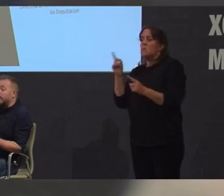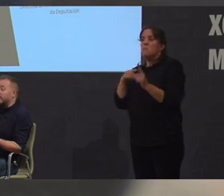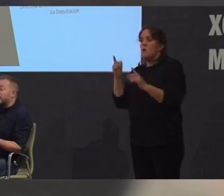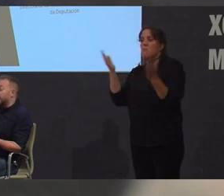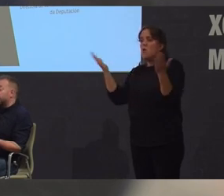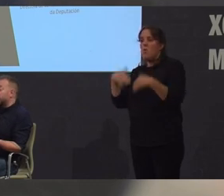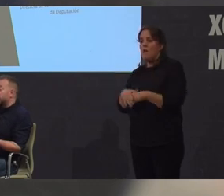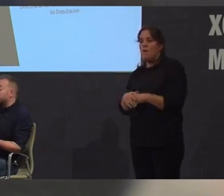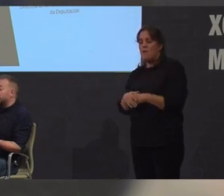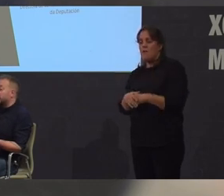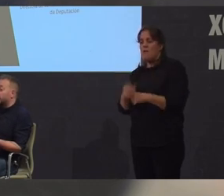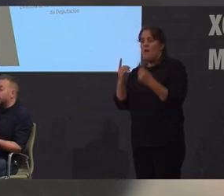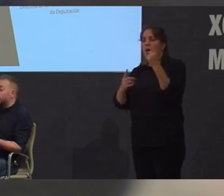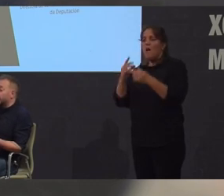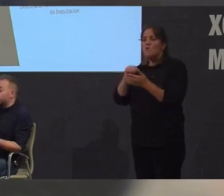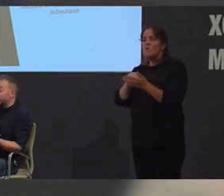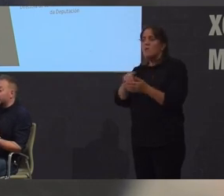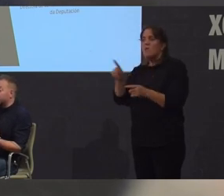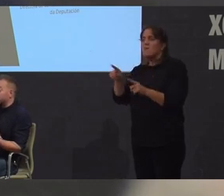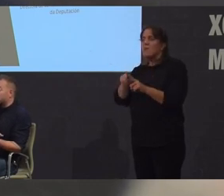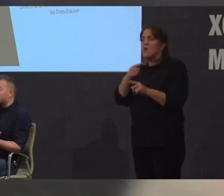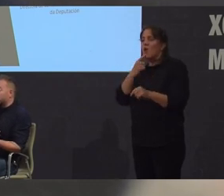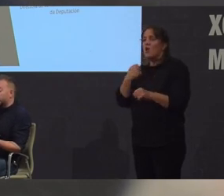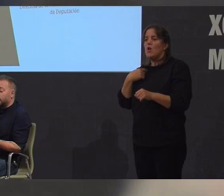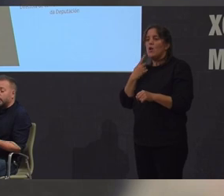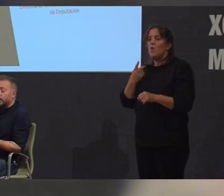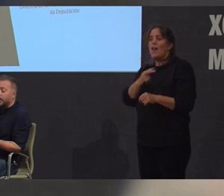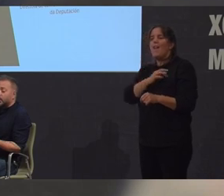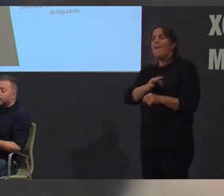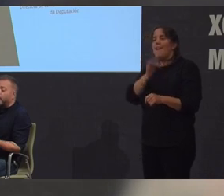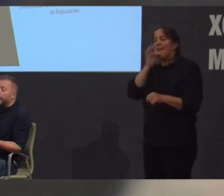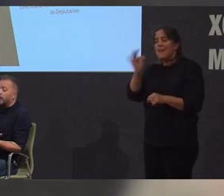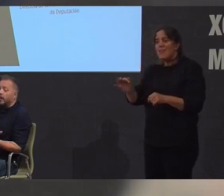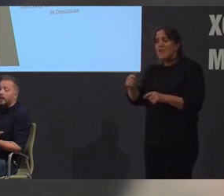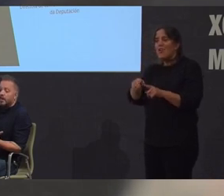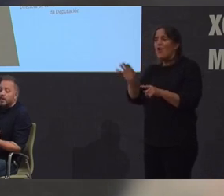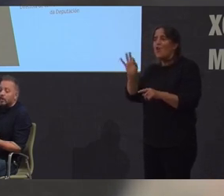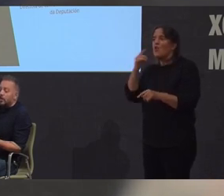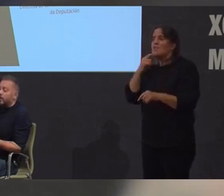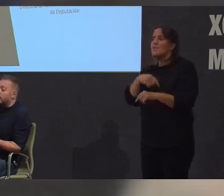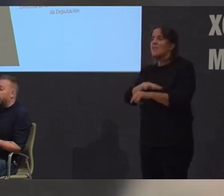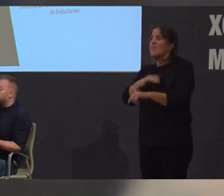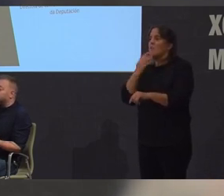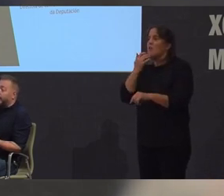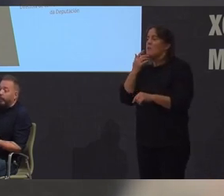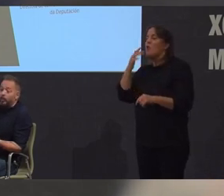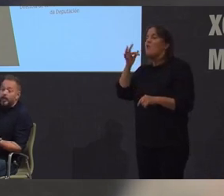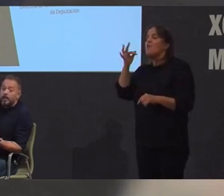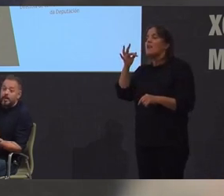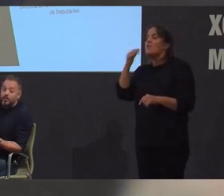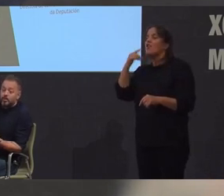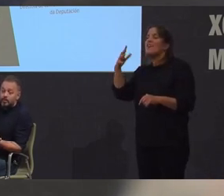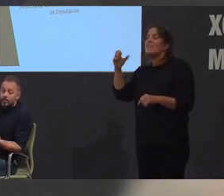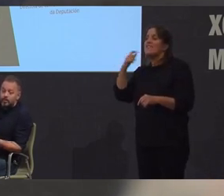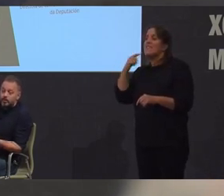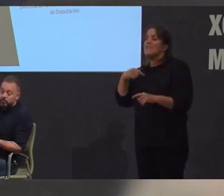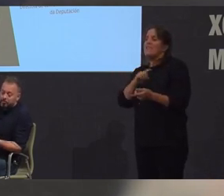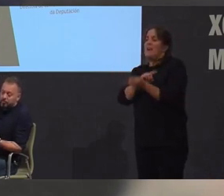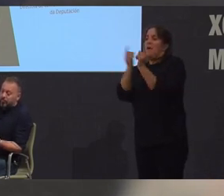hecho, algunas veces hasta se cristianizó el nombre o se castellanizó el nombre. El caso de Ferdinand Birkelius, que pasó a llamarse Fernando